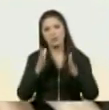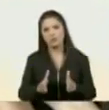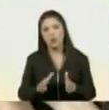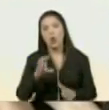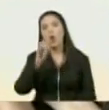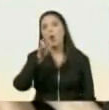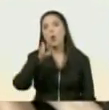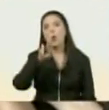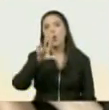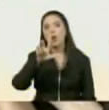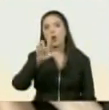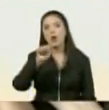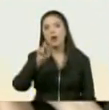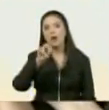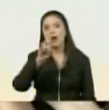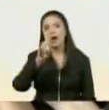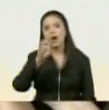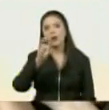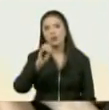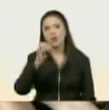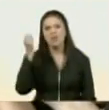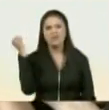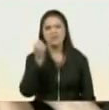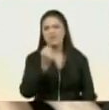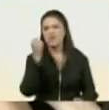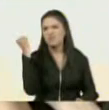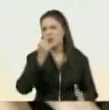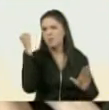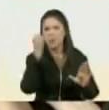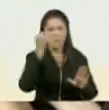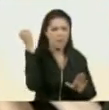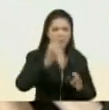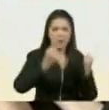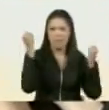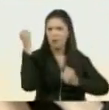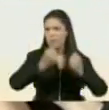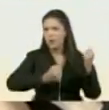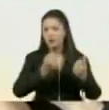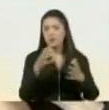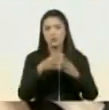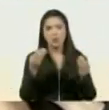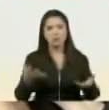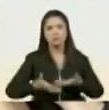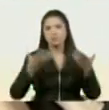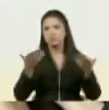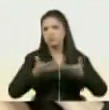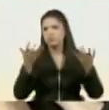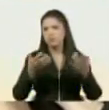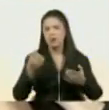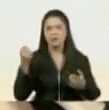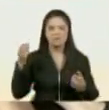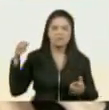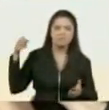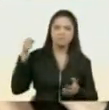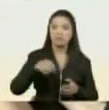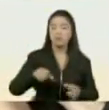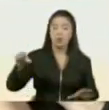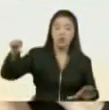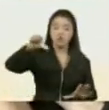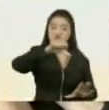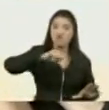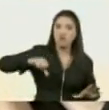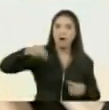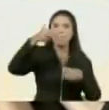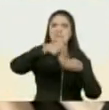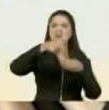Orlando Figuera, que fue puñaleado, que fue mancillado mientras estaba en el piso, que se le arrojó combustible, que se